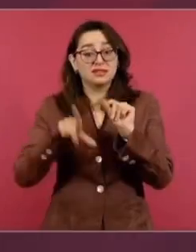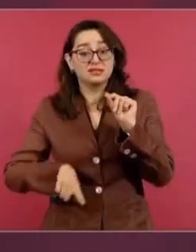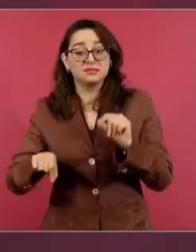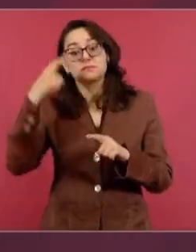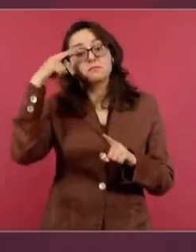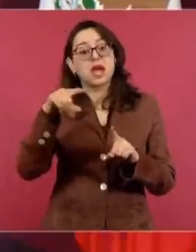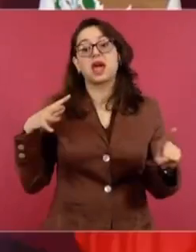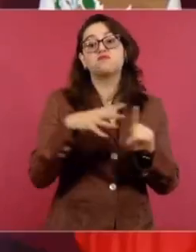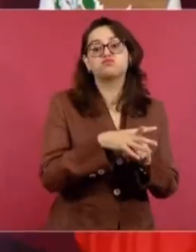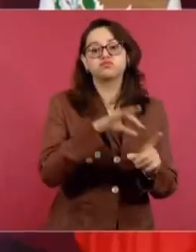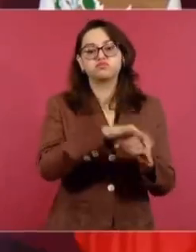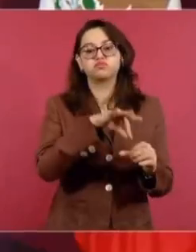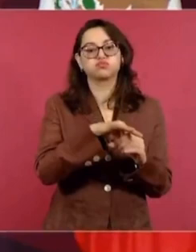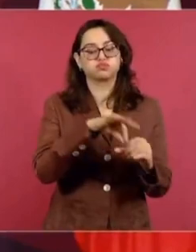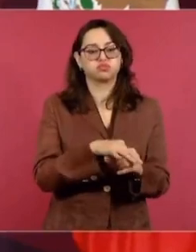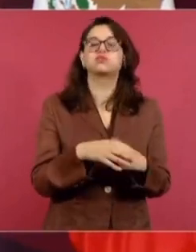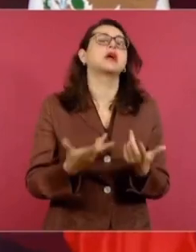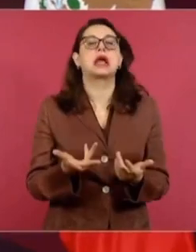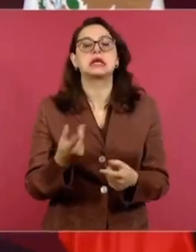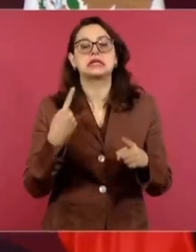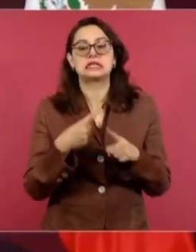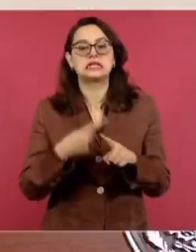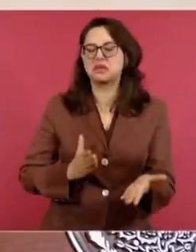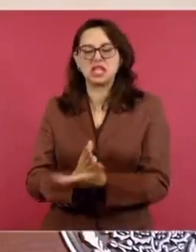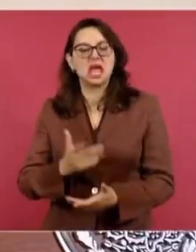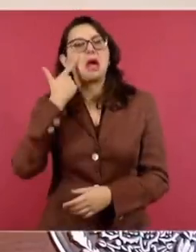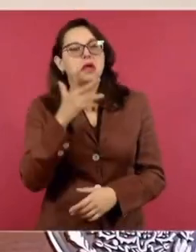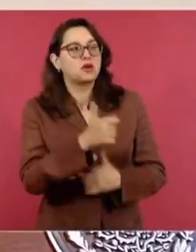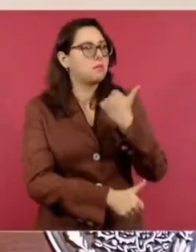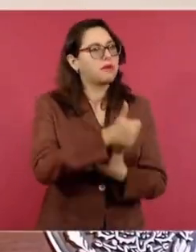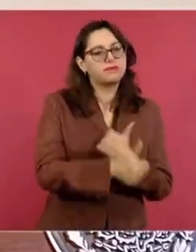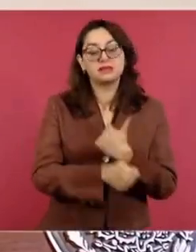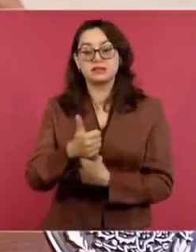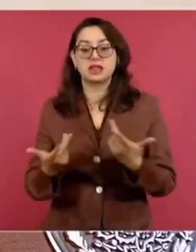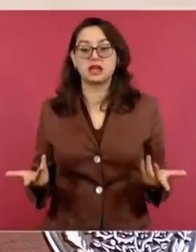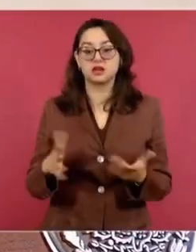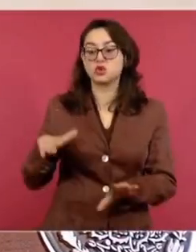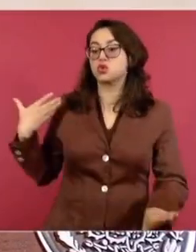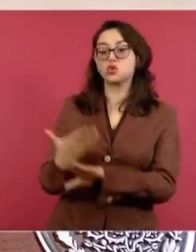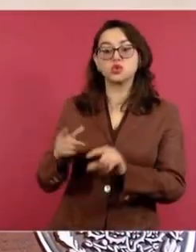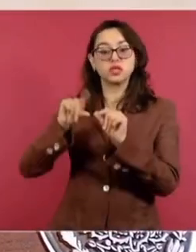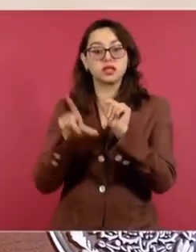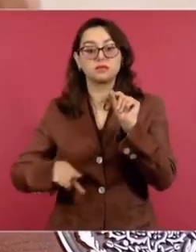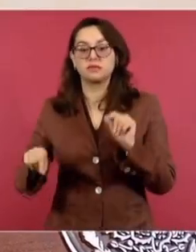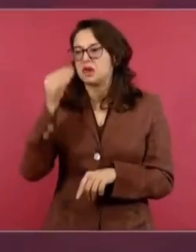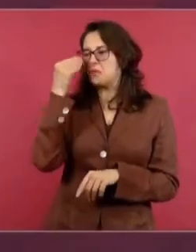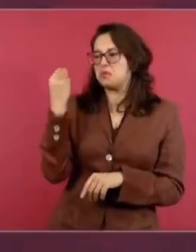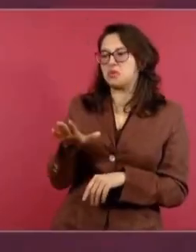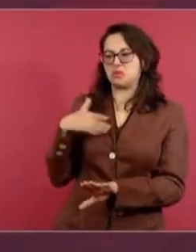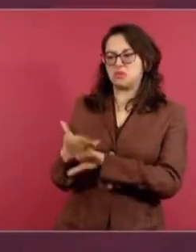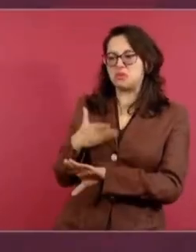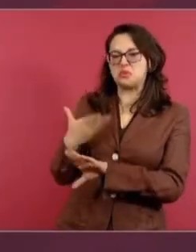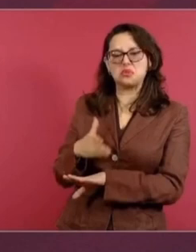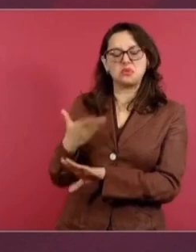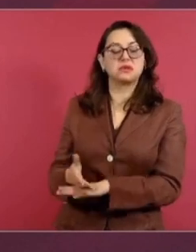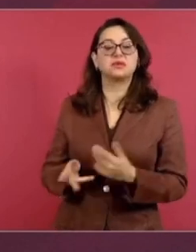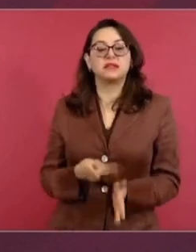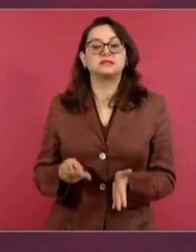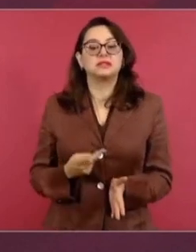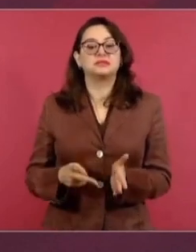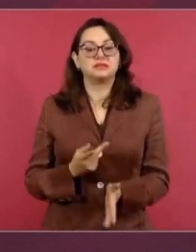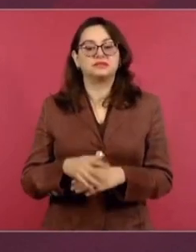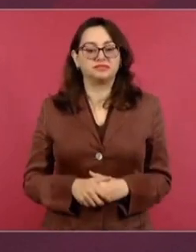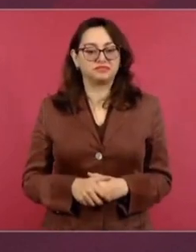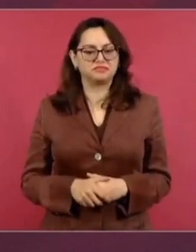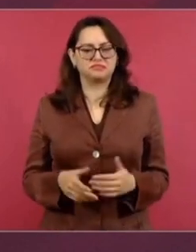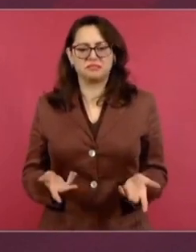quién es más atrevido para amenazar a México, ¿no? Culpar a México